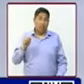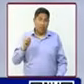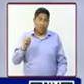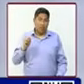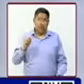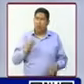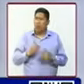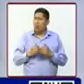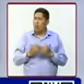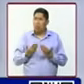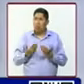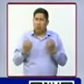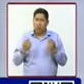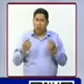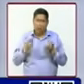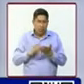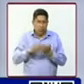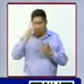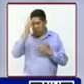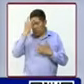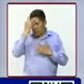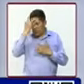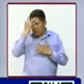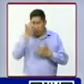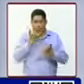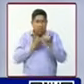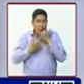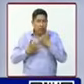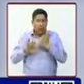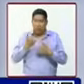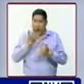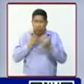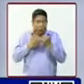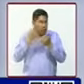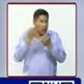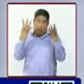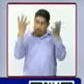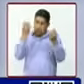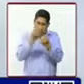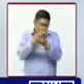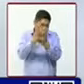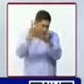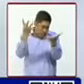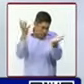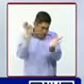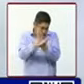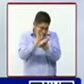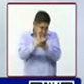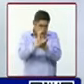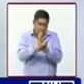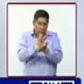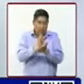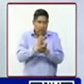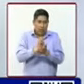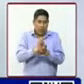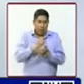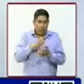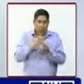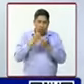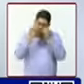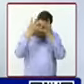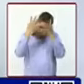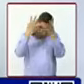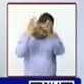sí, y cómo se trata este tipo de enfermedades. Enfermedades, porque está con diferentes. Son varias cosas, ¿sí? Abraham. Y nos dijo que es a largo